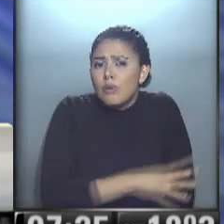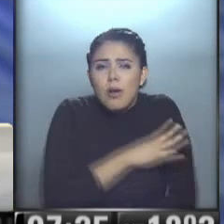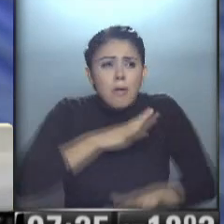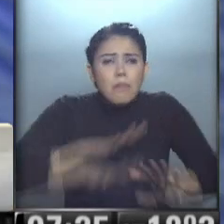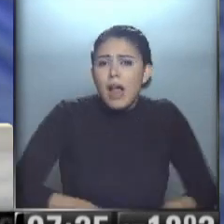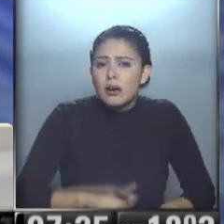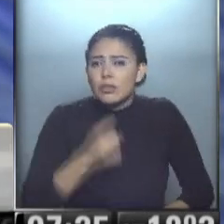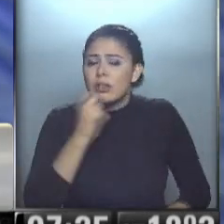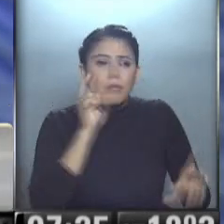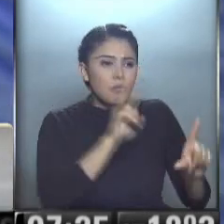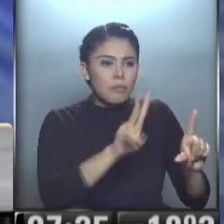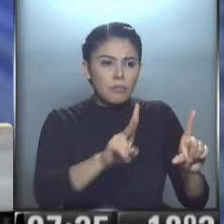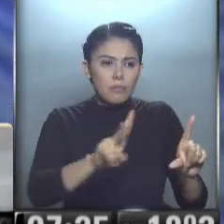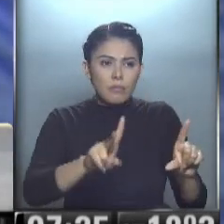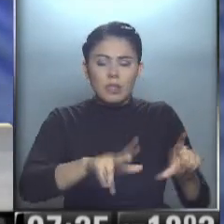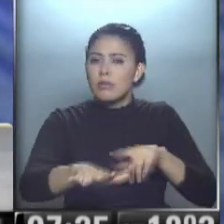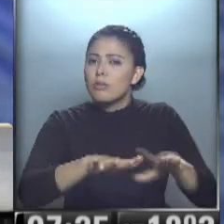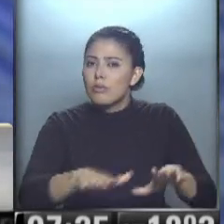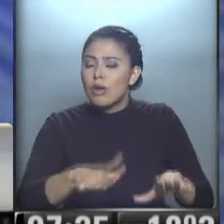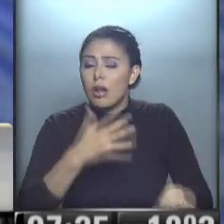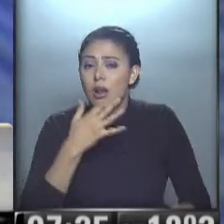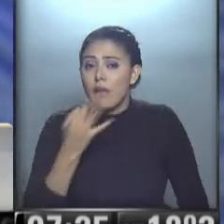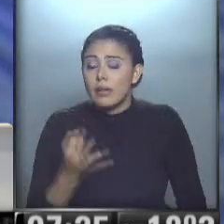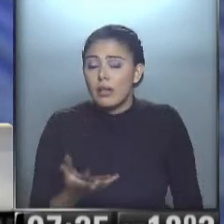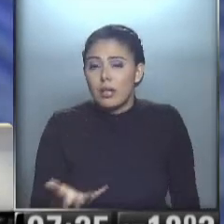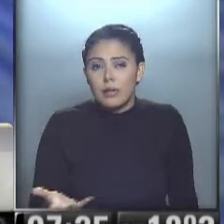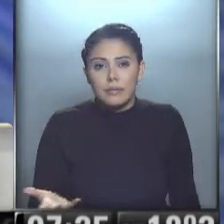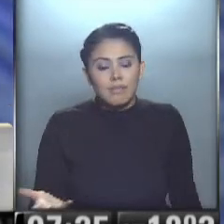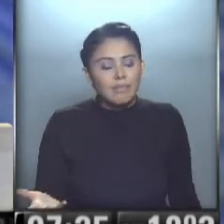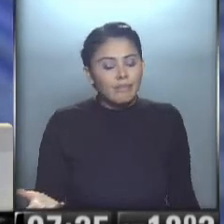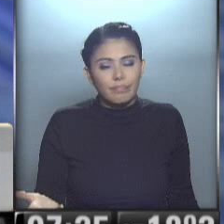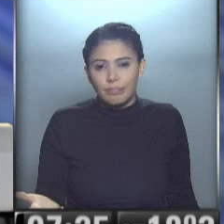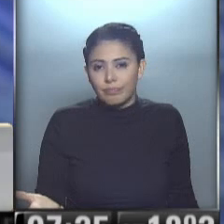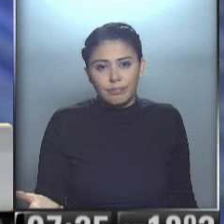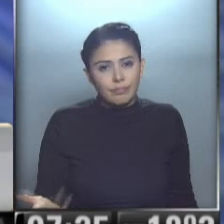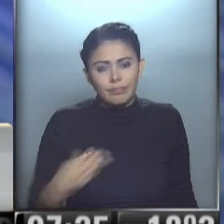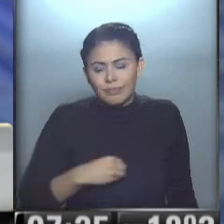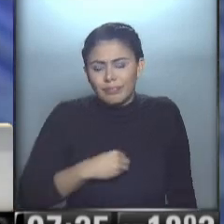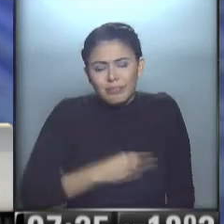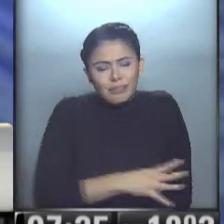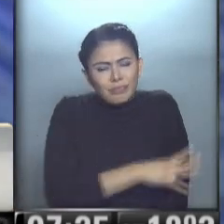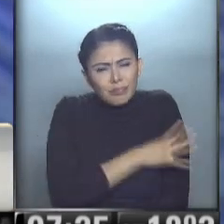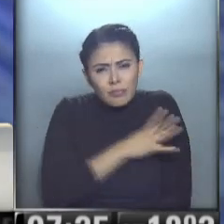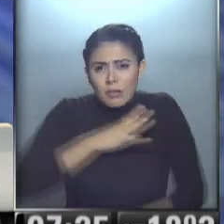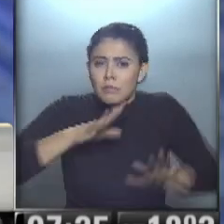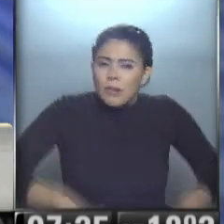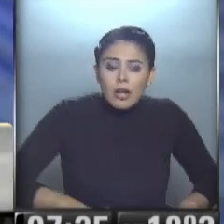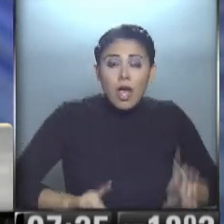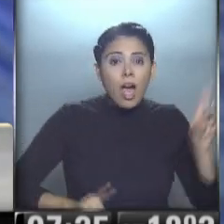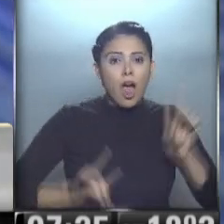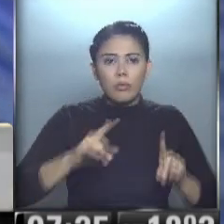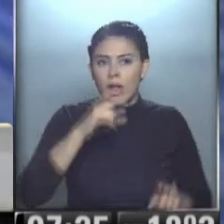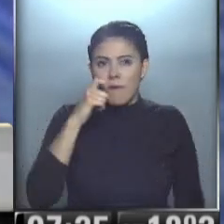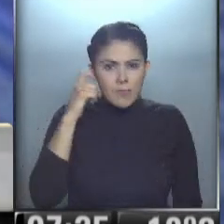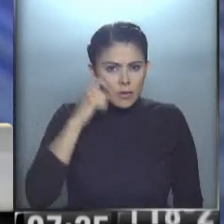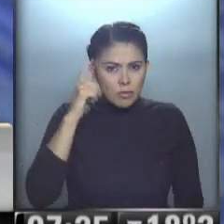ver escenas que realmente conmueven consternar y algunas